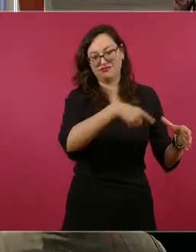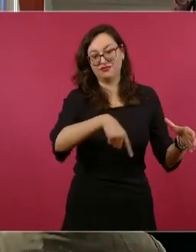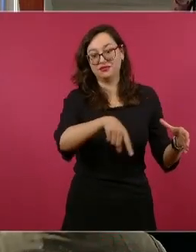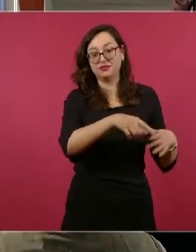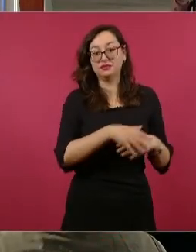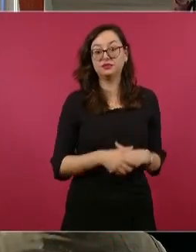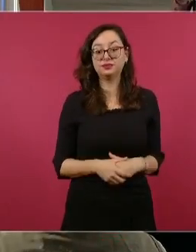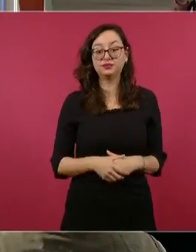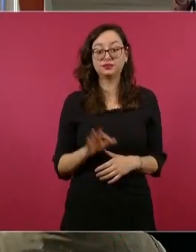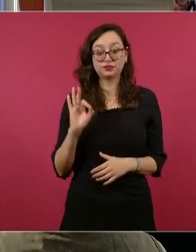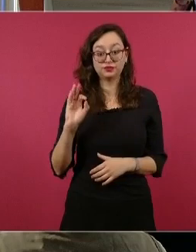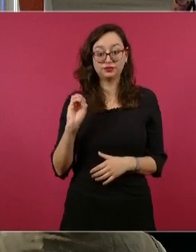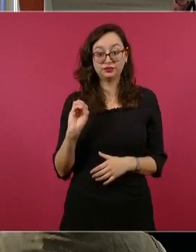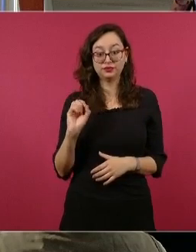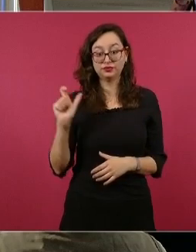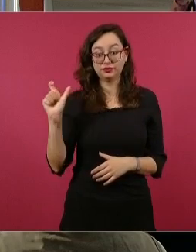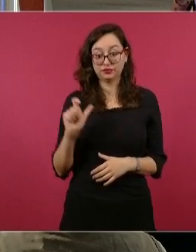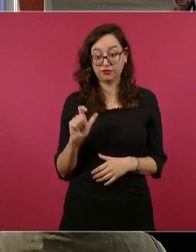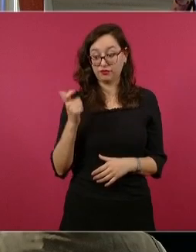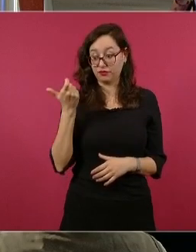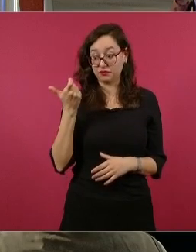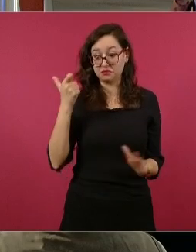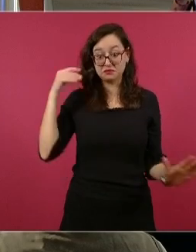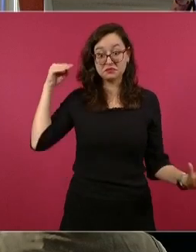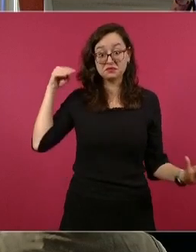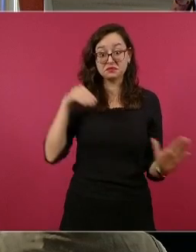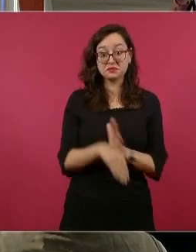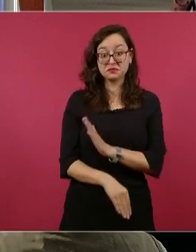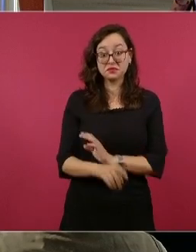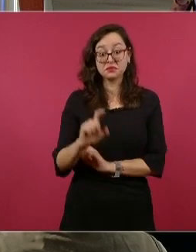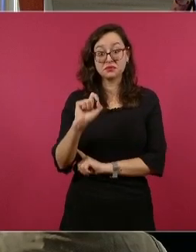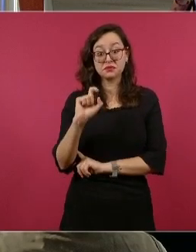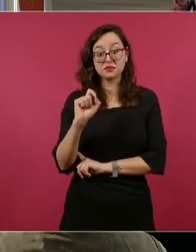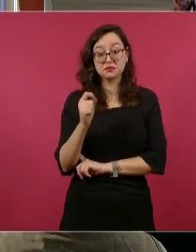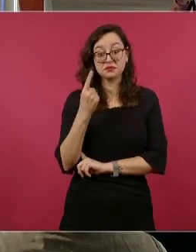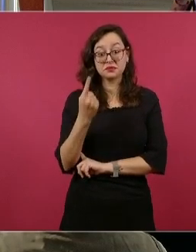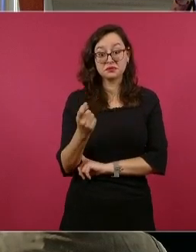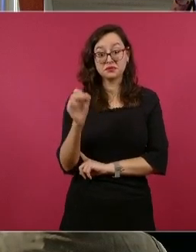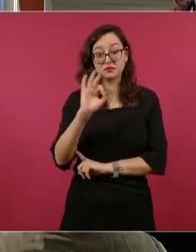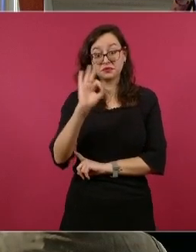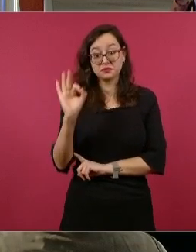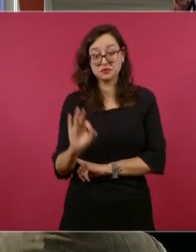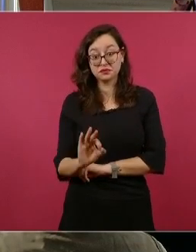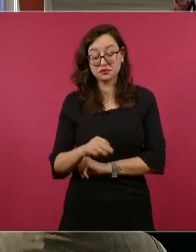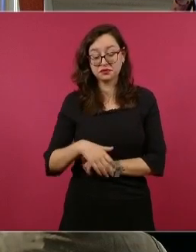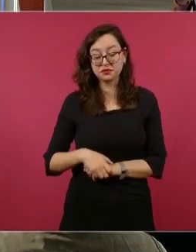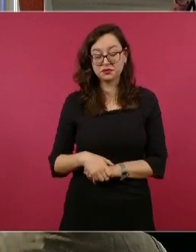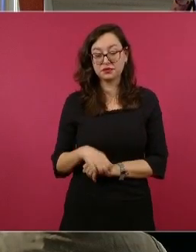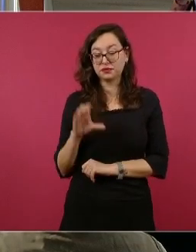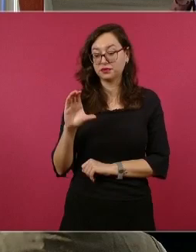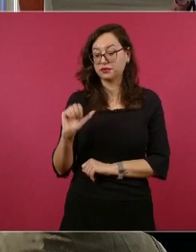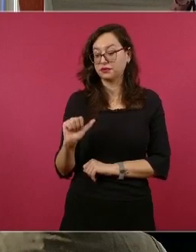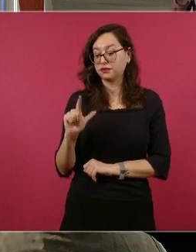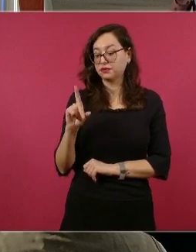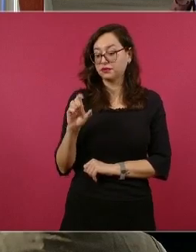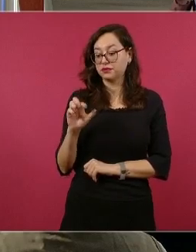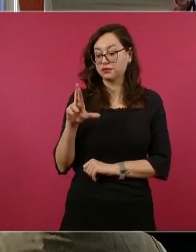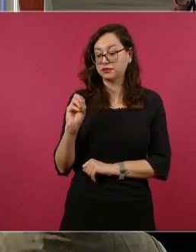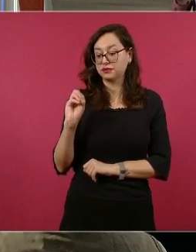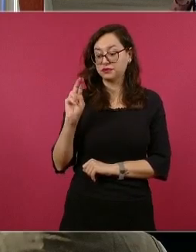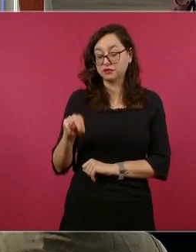Vicente Fox, 21 por ciento de devaluación, Calderón, 26.8,